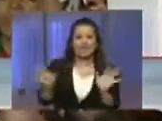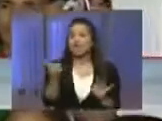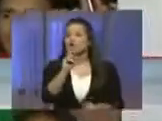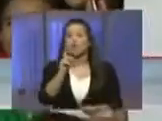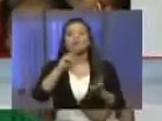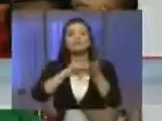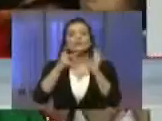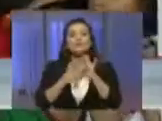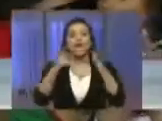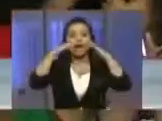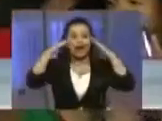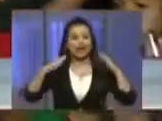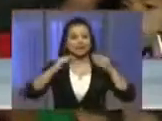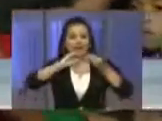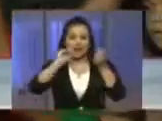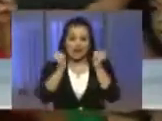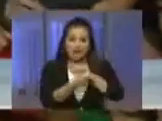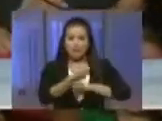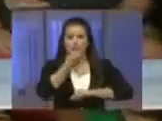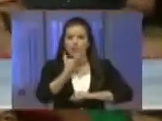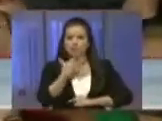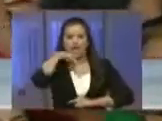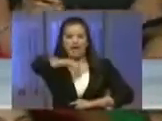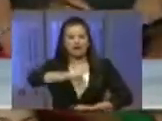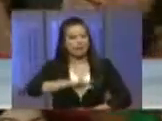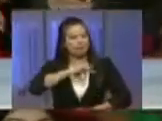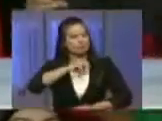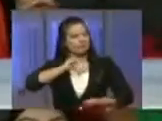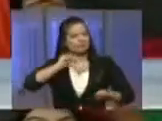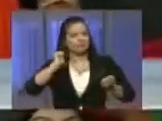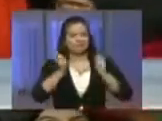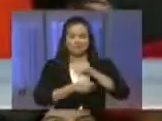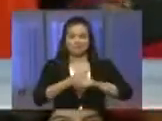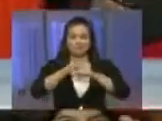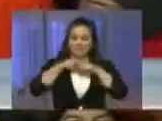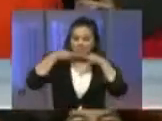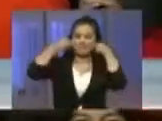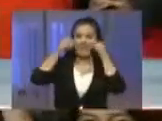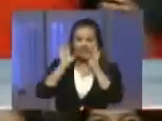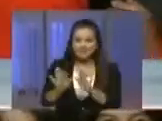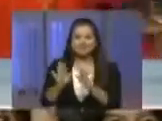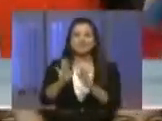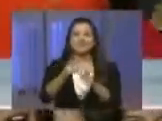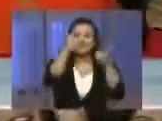espiritual como lo dijo el comandante Chávez cuando creó la misión barri nuevo